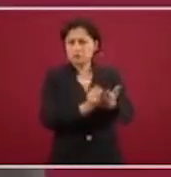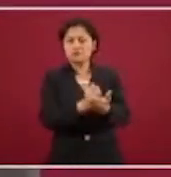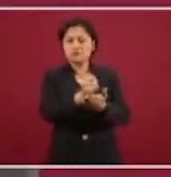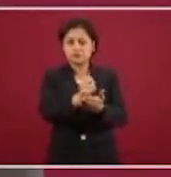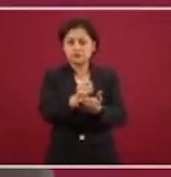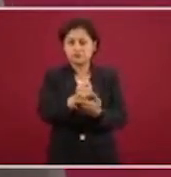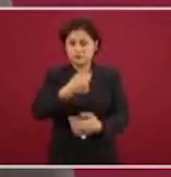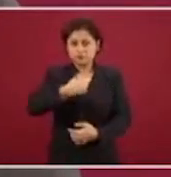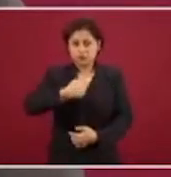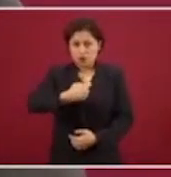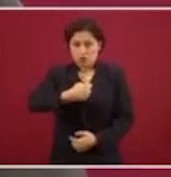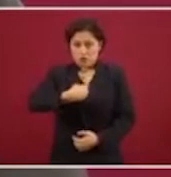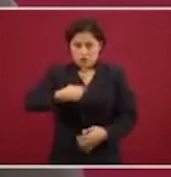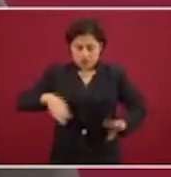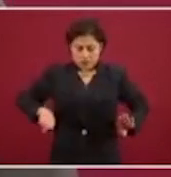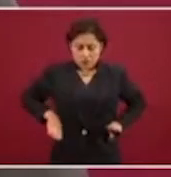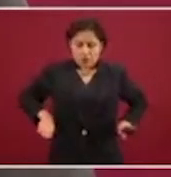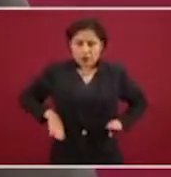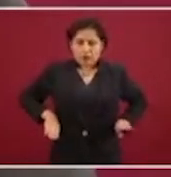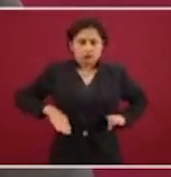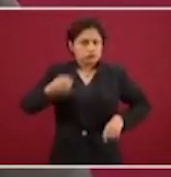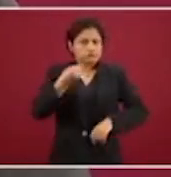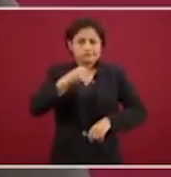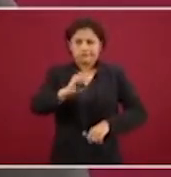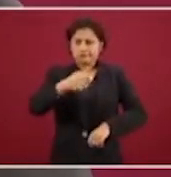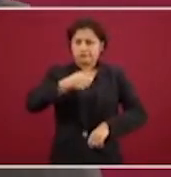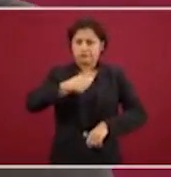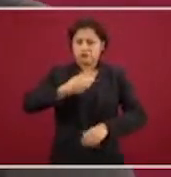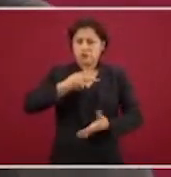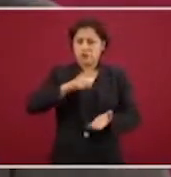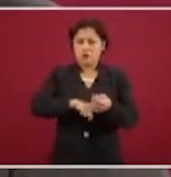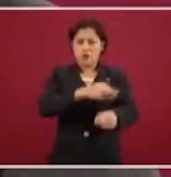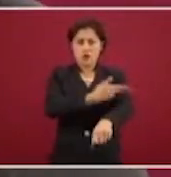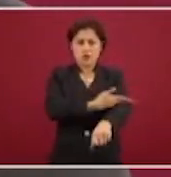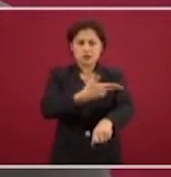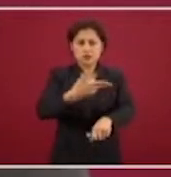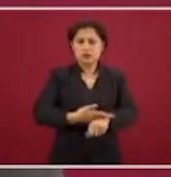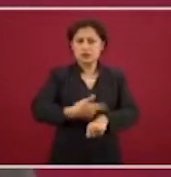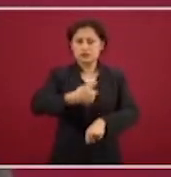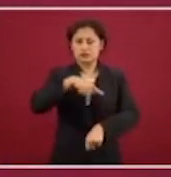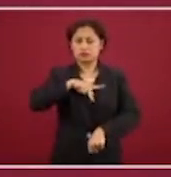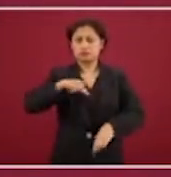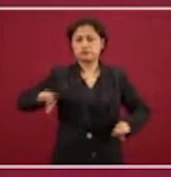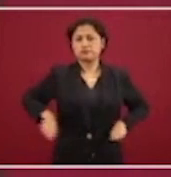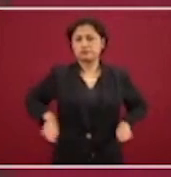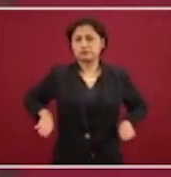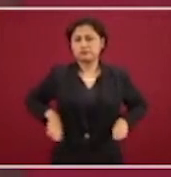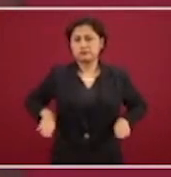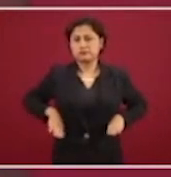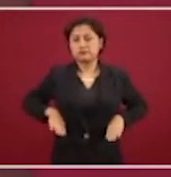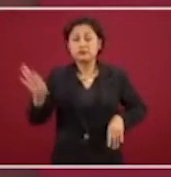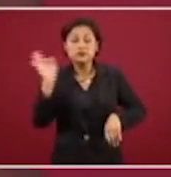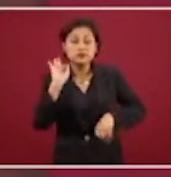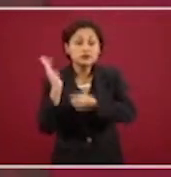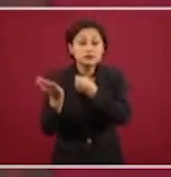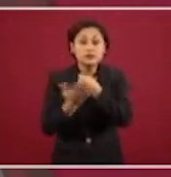vida, no podría estar aquí si no cuento con el apoyo